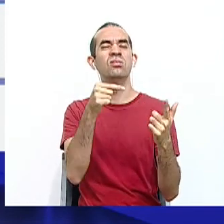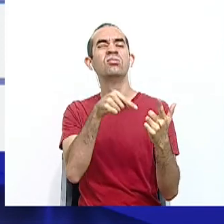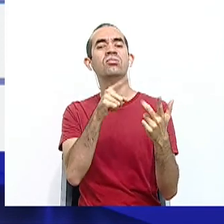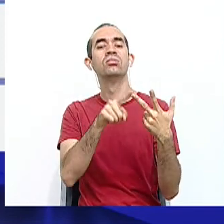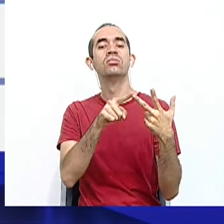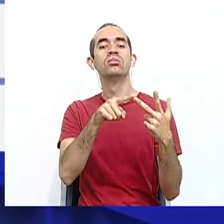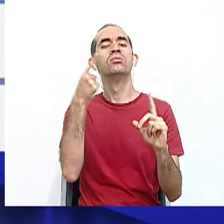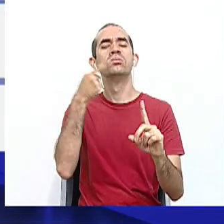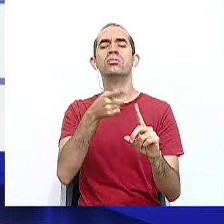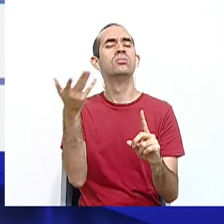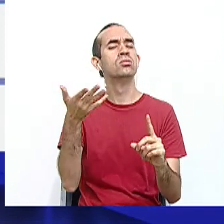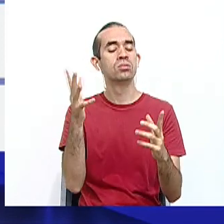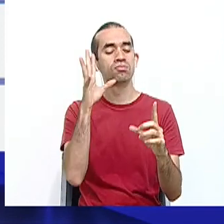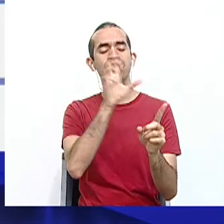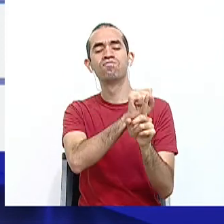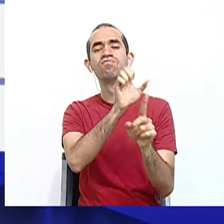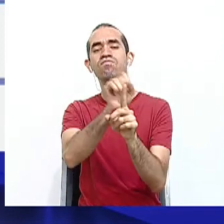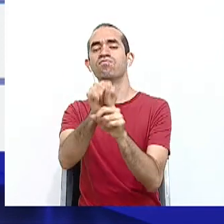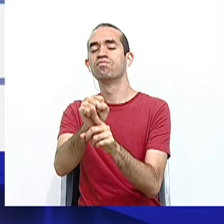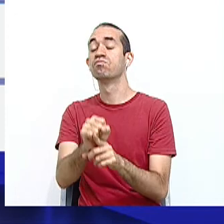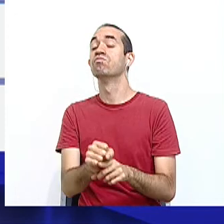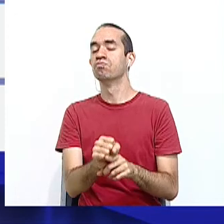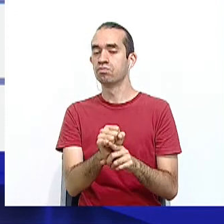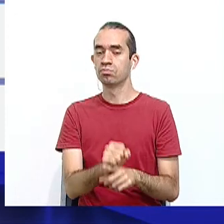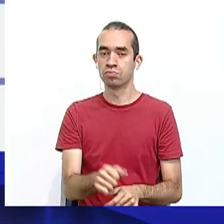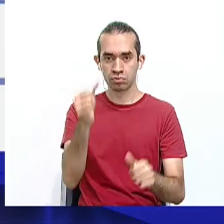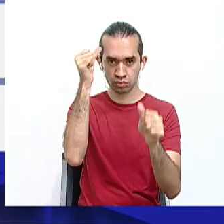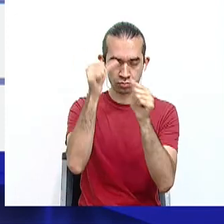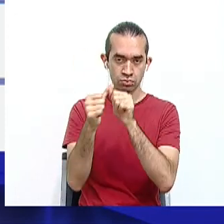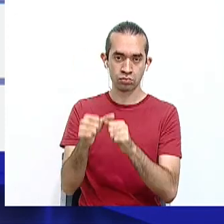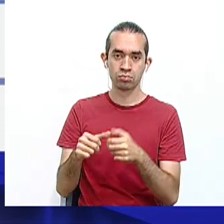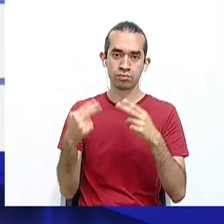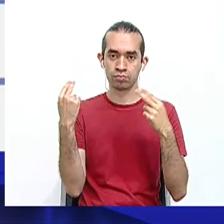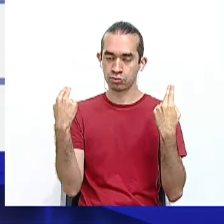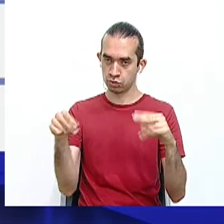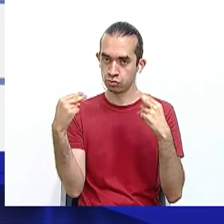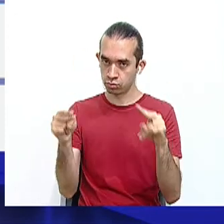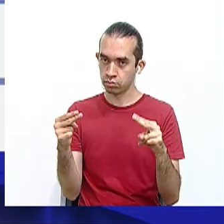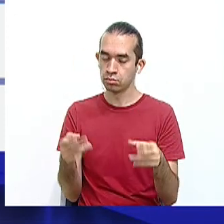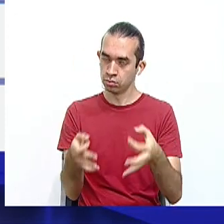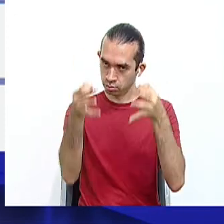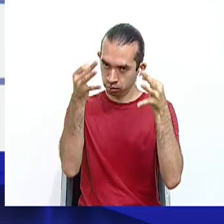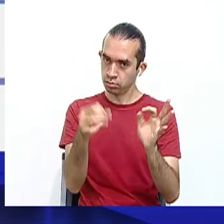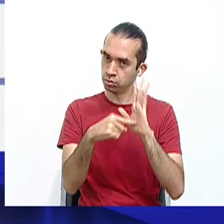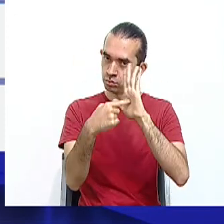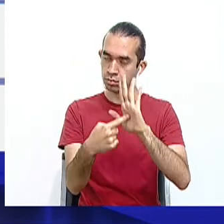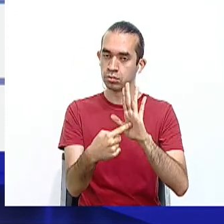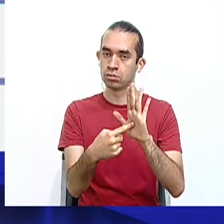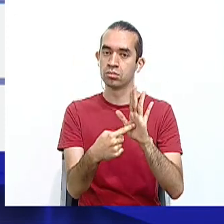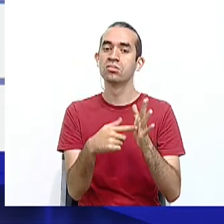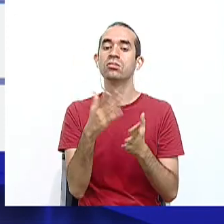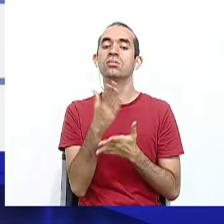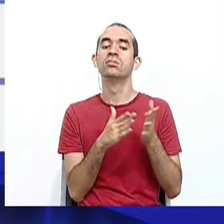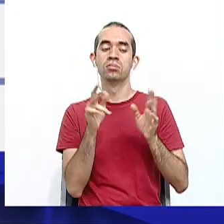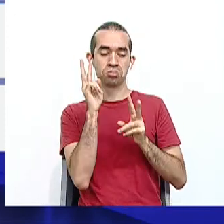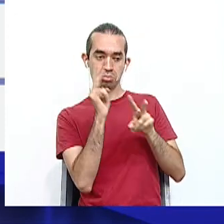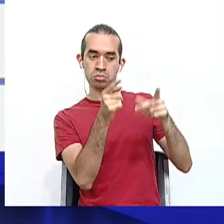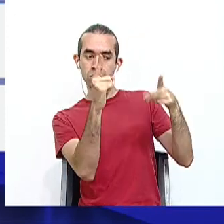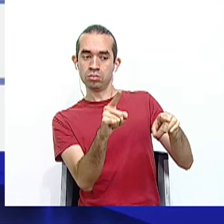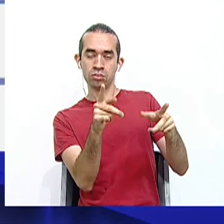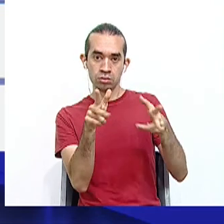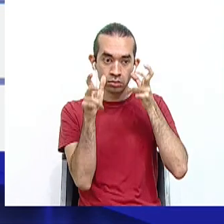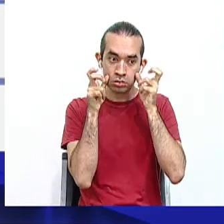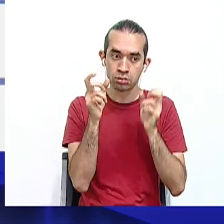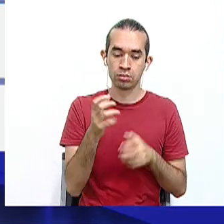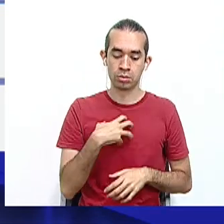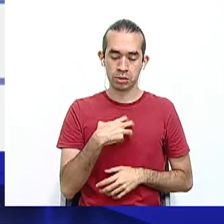con qué propósito. Recordemos que las noticias son sin duda el reflejo, la interpretación de alguien sobre un hecho.